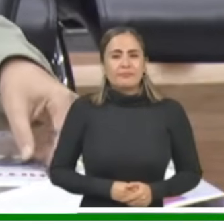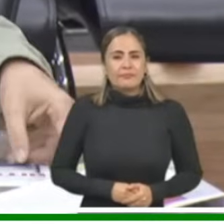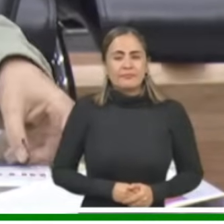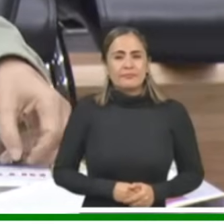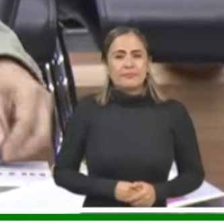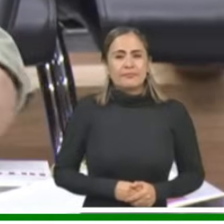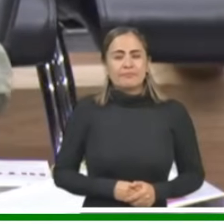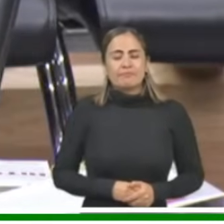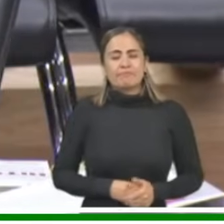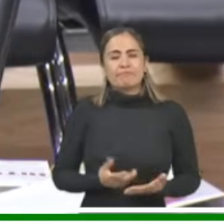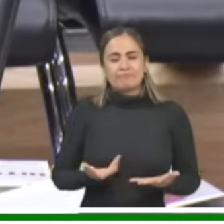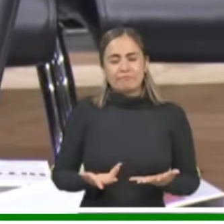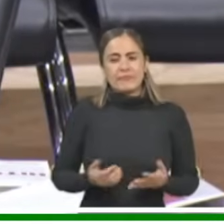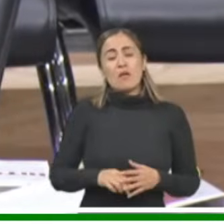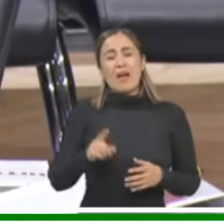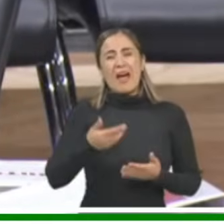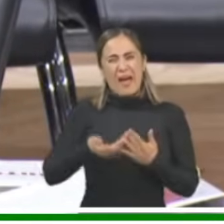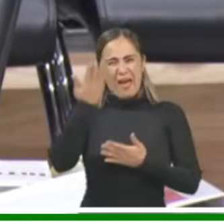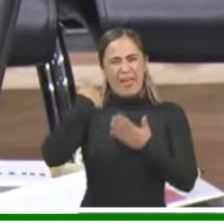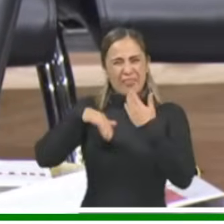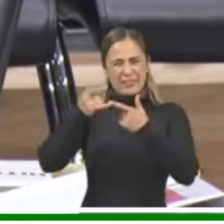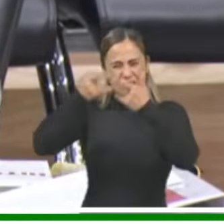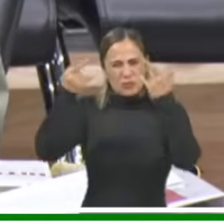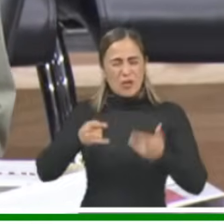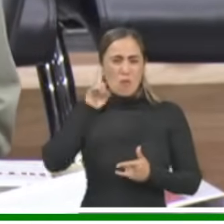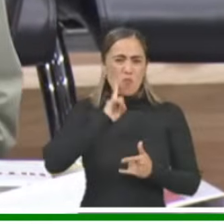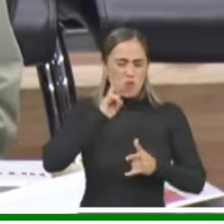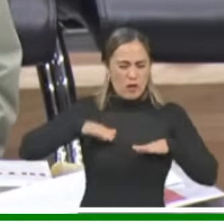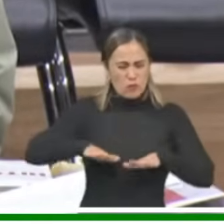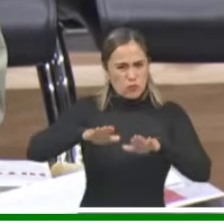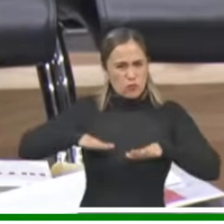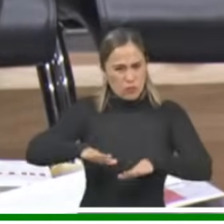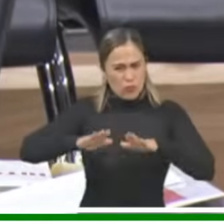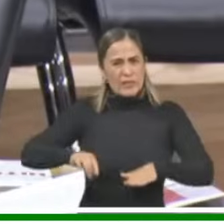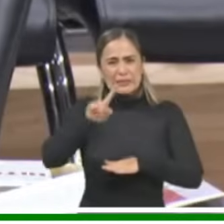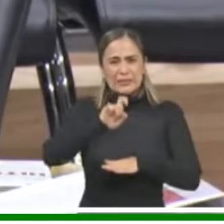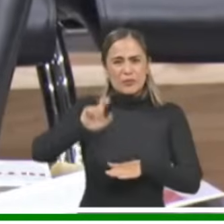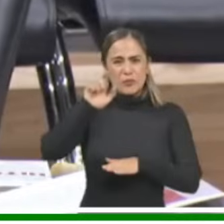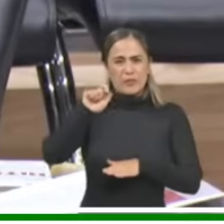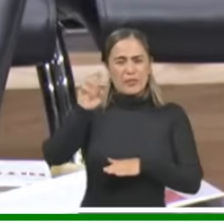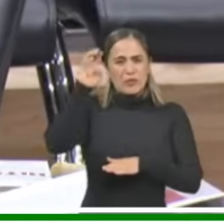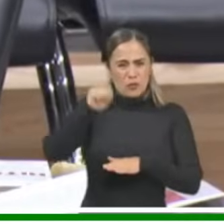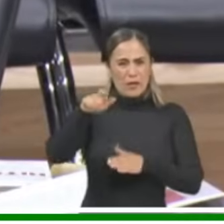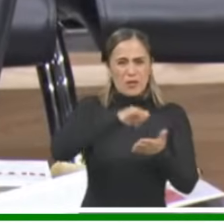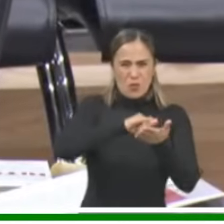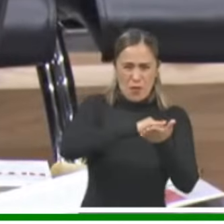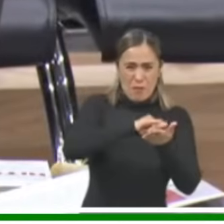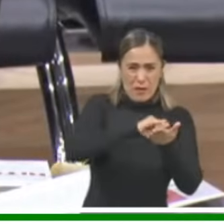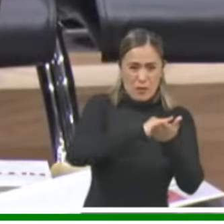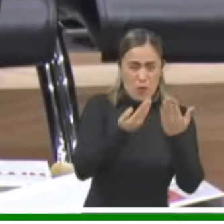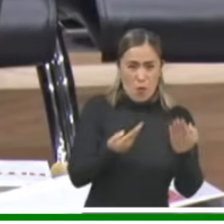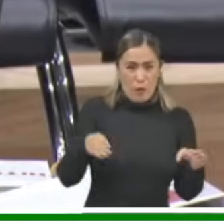las humildes costureras 129 que murieron quemadas vivas en Nueva York, encerradas para que no